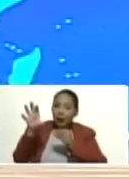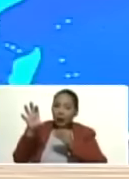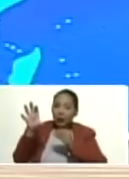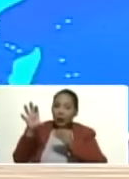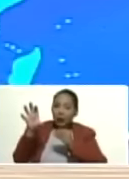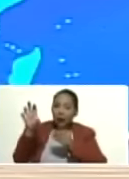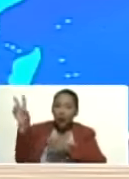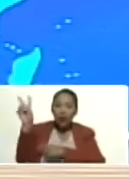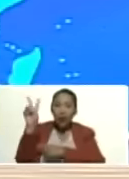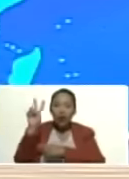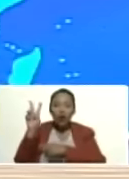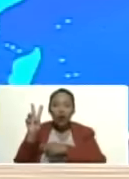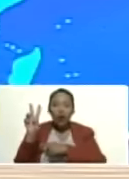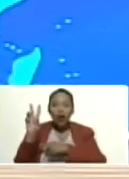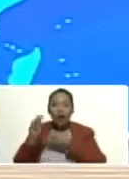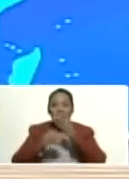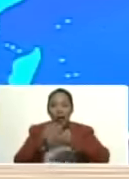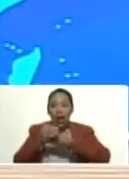de Venezuela.